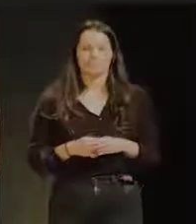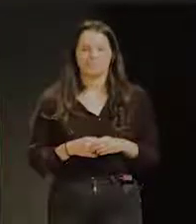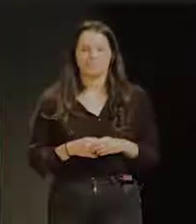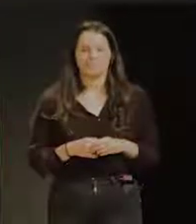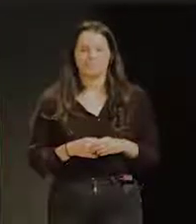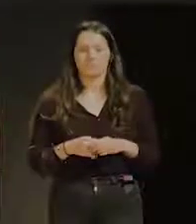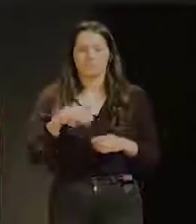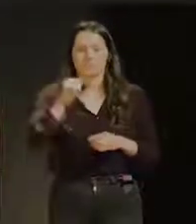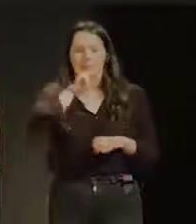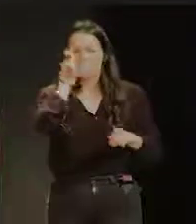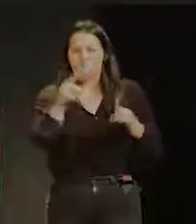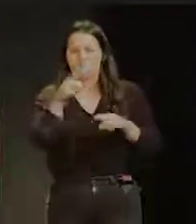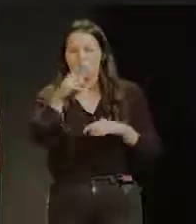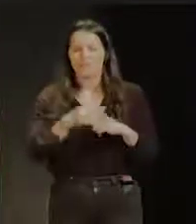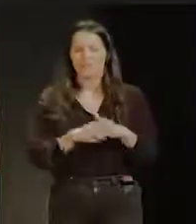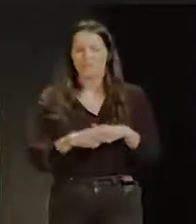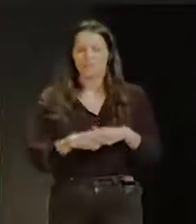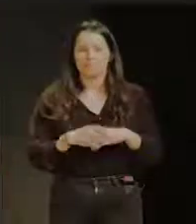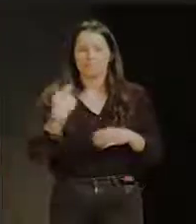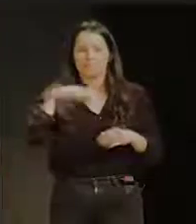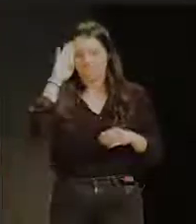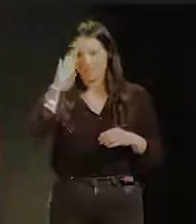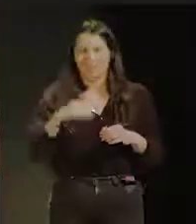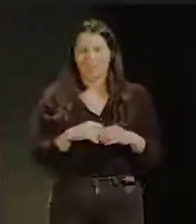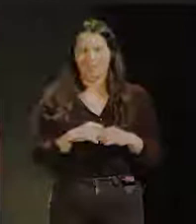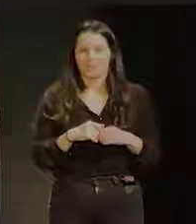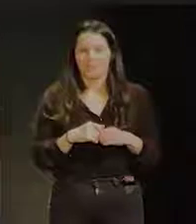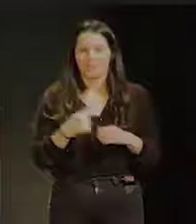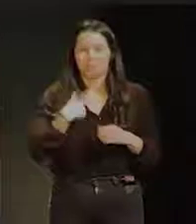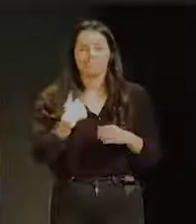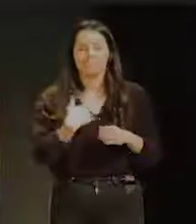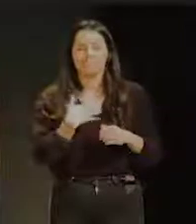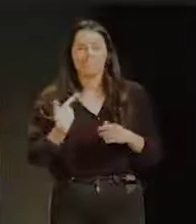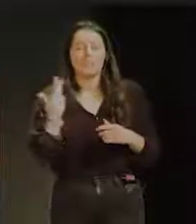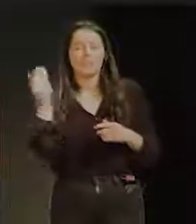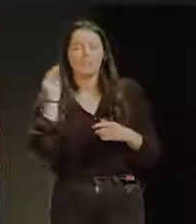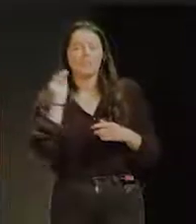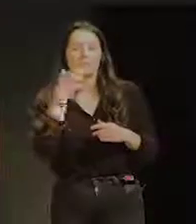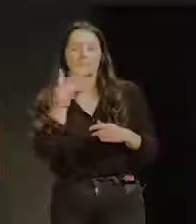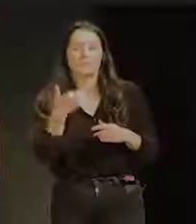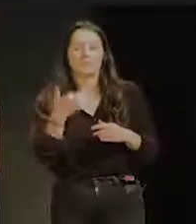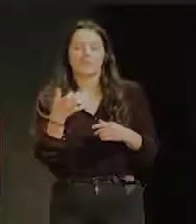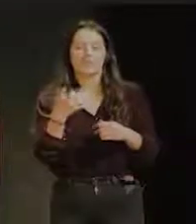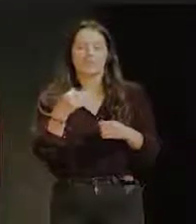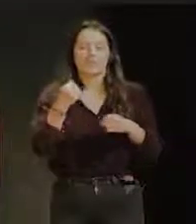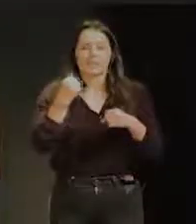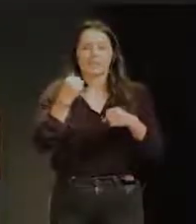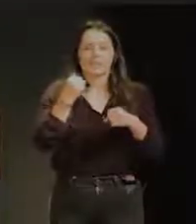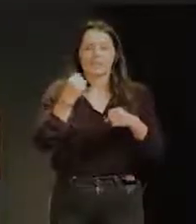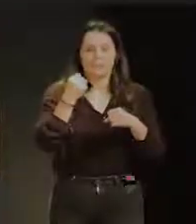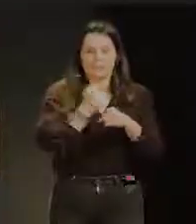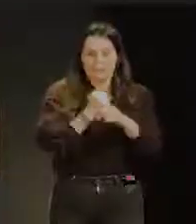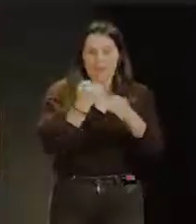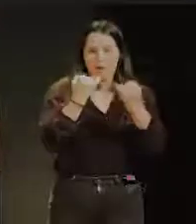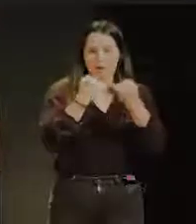Hay una pregunta ahí, sí. Hola. Quería preguntar si, además del trabajo con los